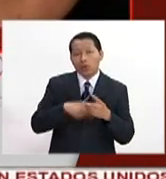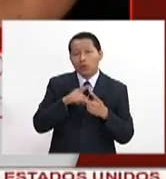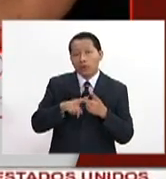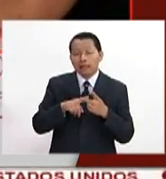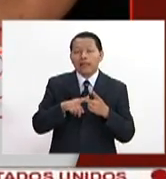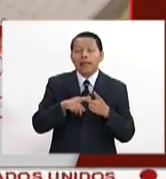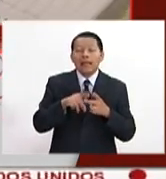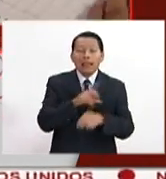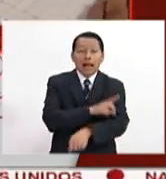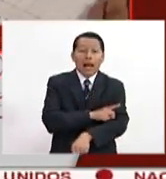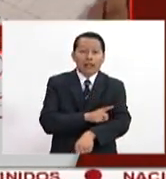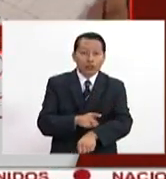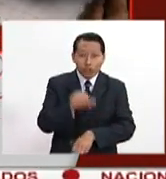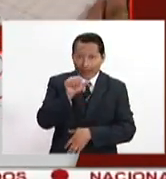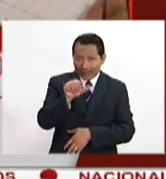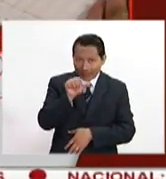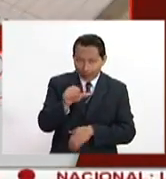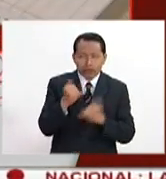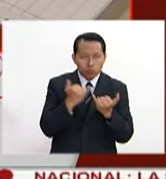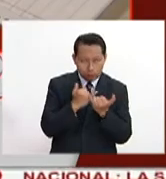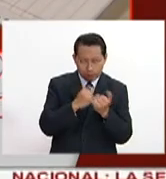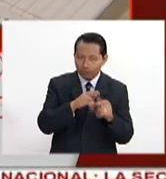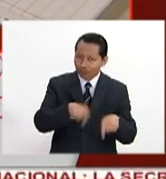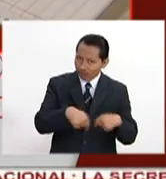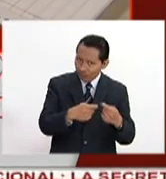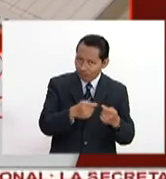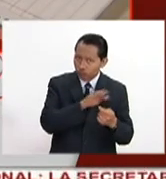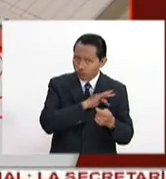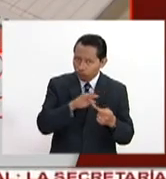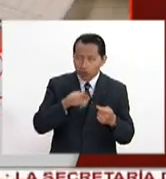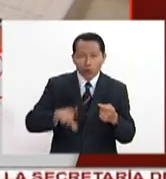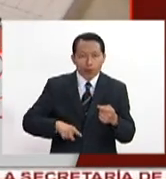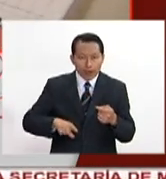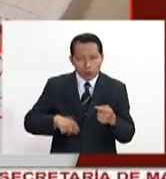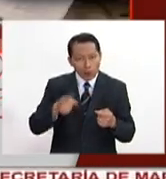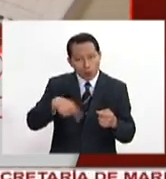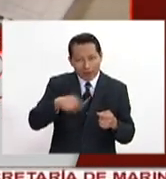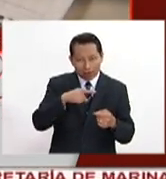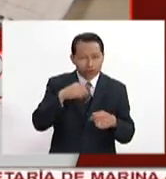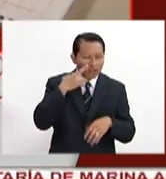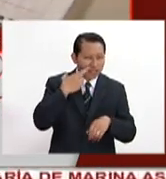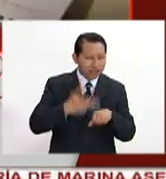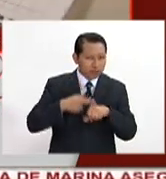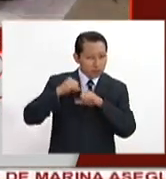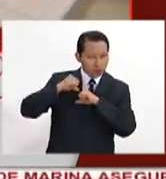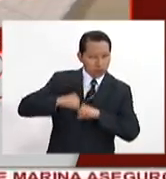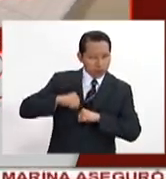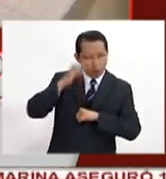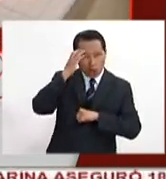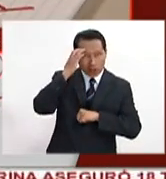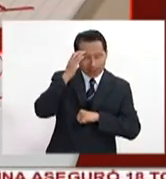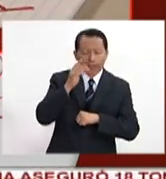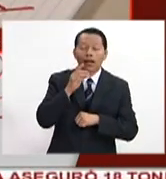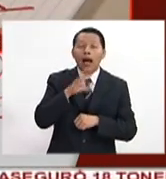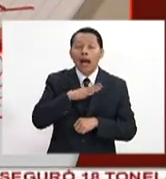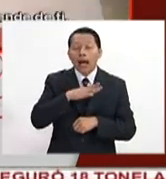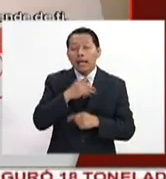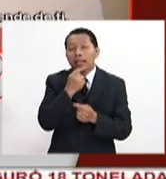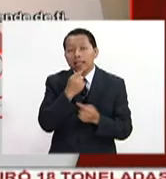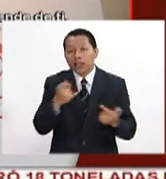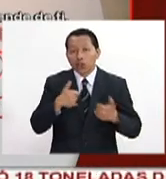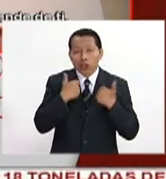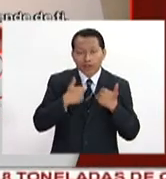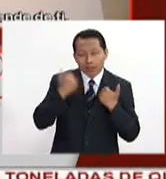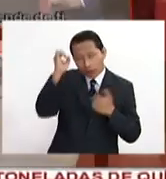jefaturas delegacionales para que también estas autoridades conozcan cuál fue la opinión de las niñas, niños y adolescentes. Bueno, pues